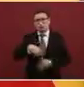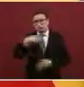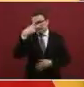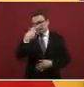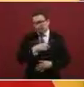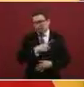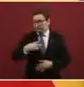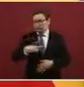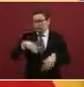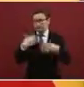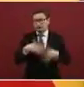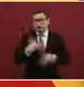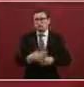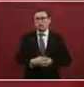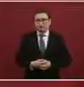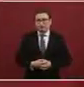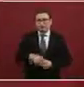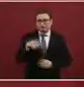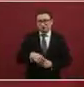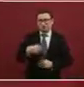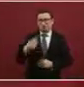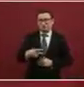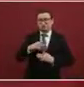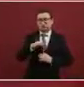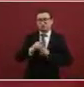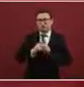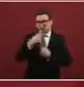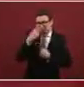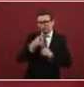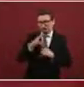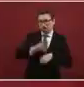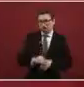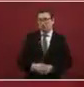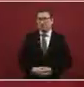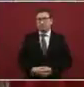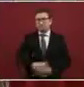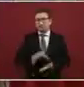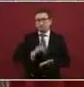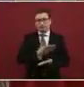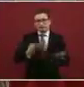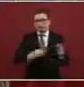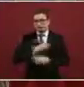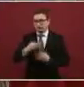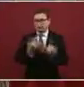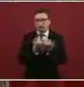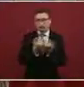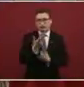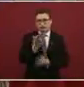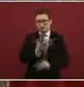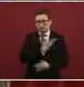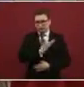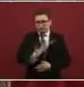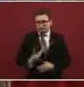descendientes tienen con esta, su patria mexicana. Muchas gracias a todos. Muchas gracias, señor presidente, por